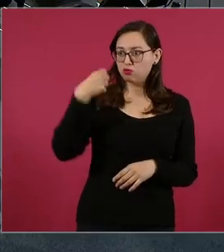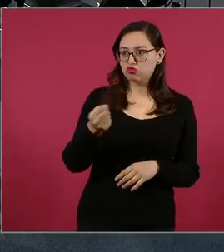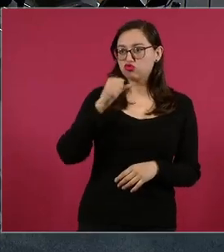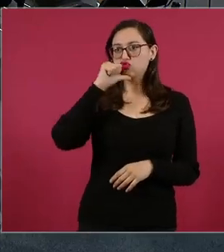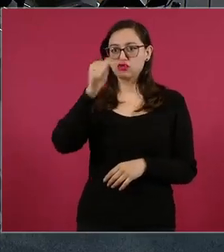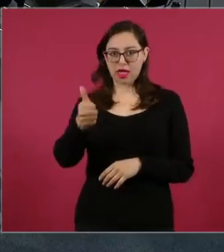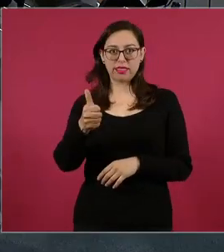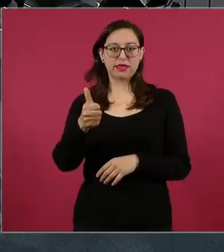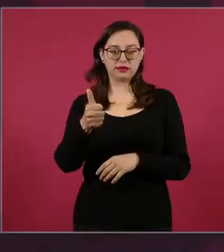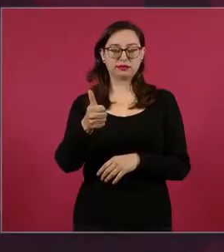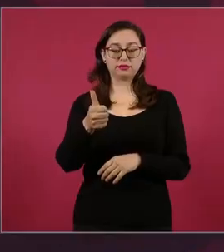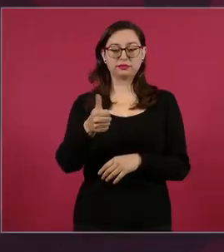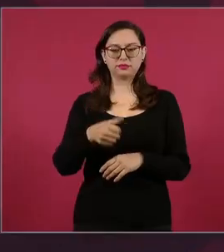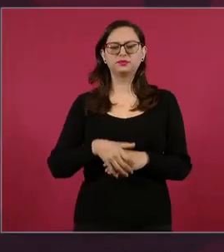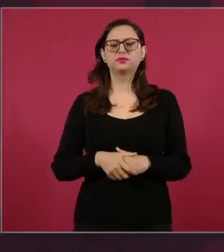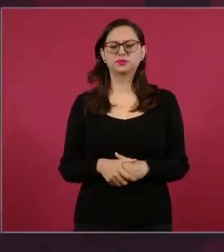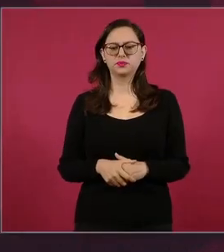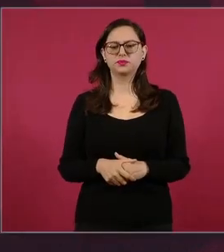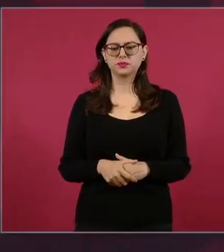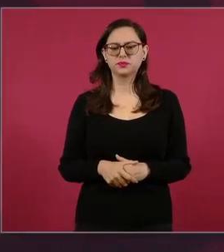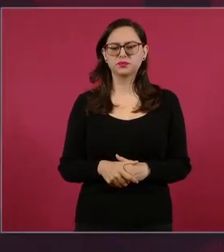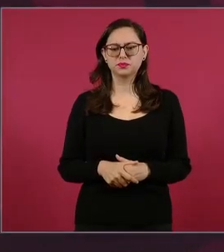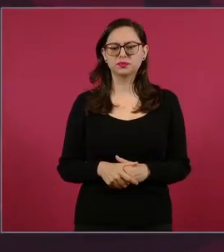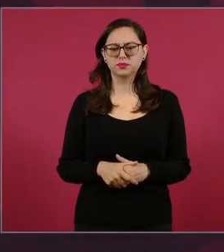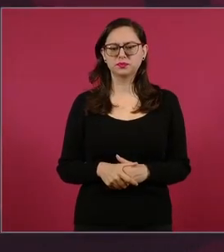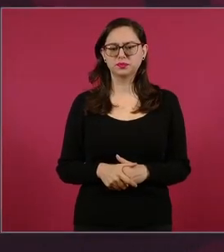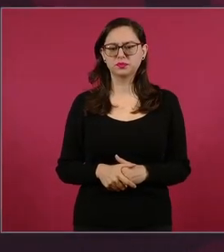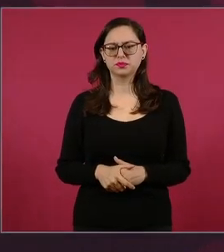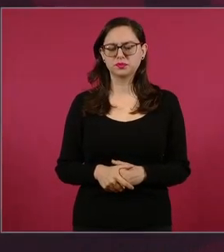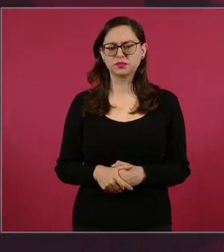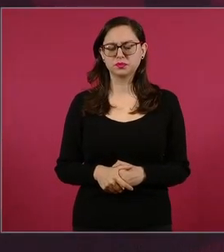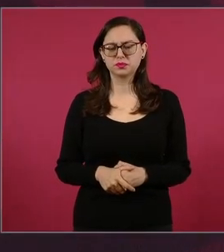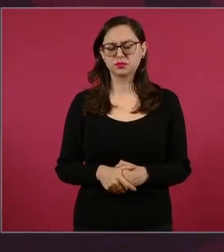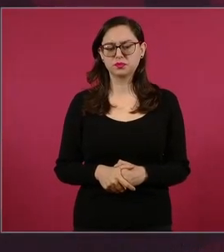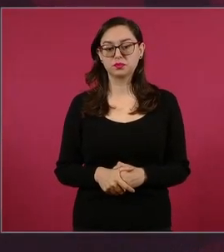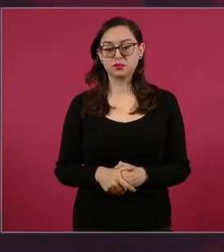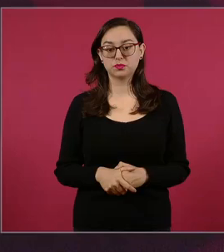eso lo pueden controlar